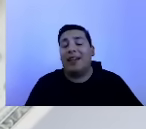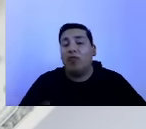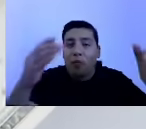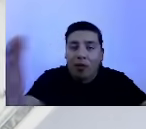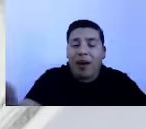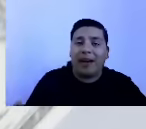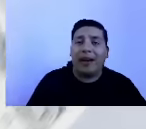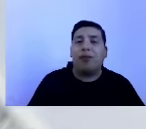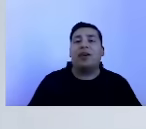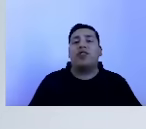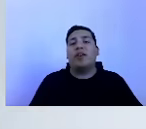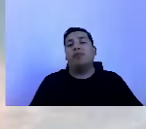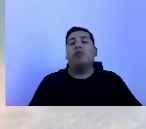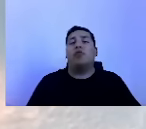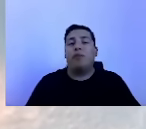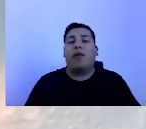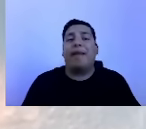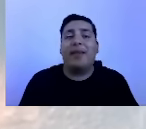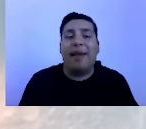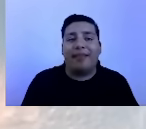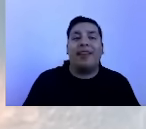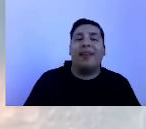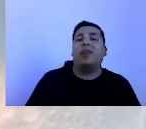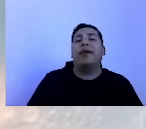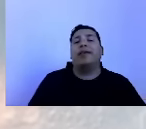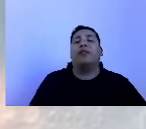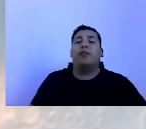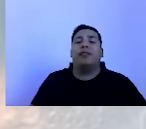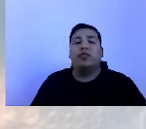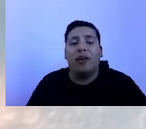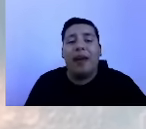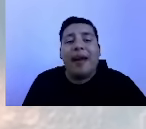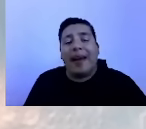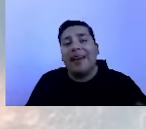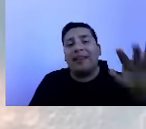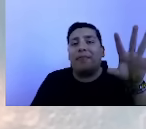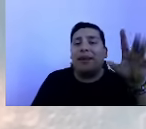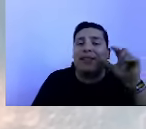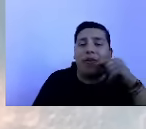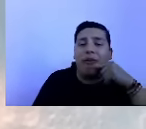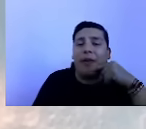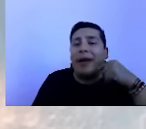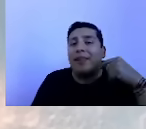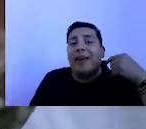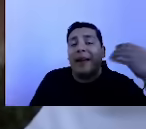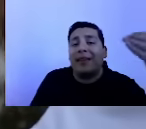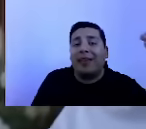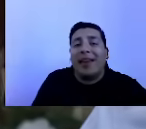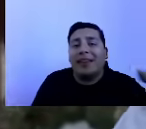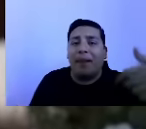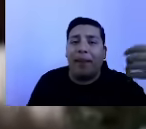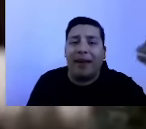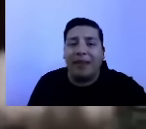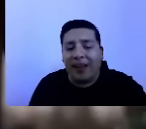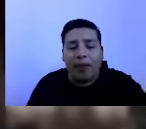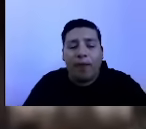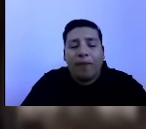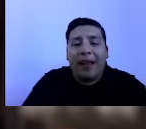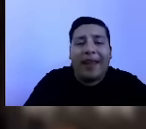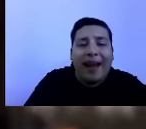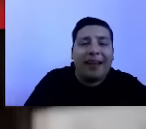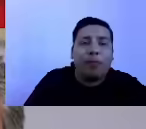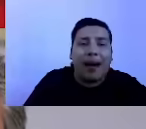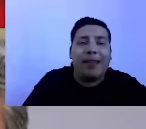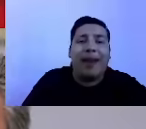desde que se nombró a Claudia Sheinbaum como candidata de la Cuarta Transformación, es que Marcelo Ebrard está